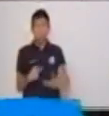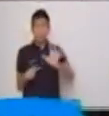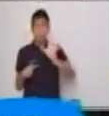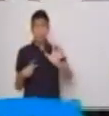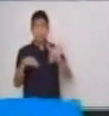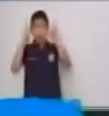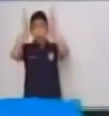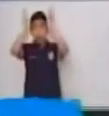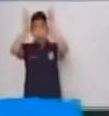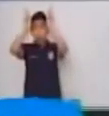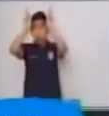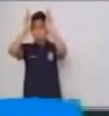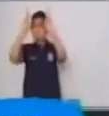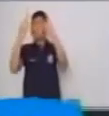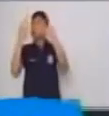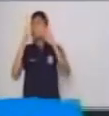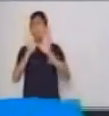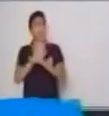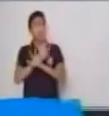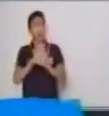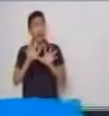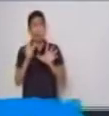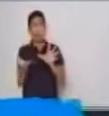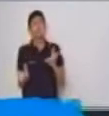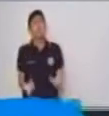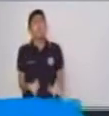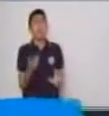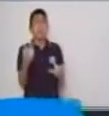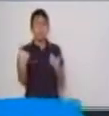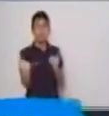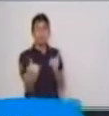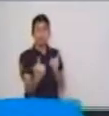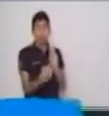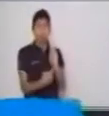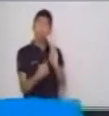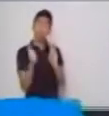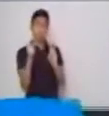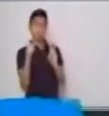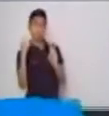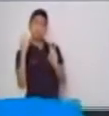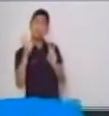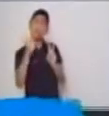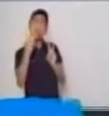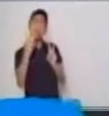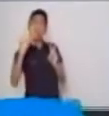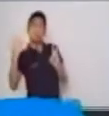conejos se habían agregado a comer la zanahoria.